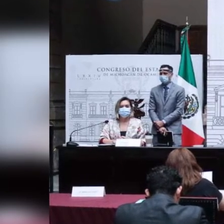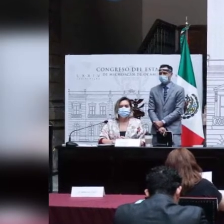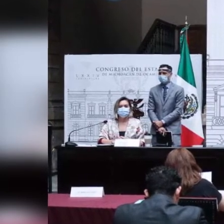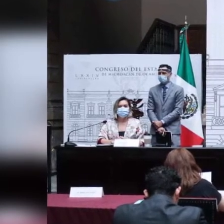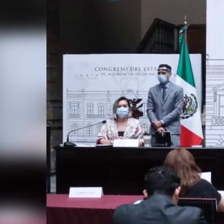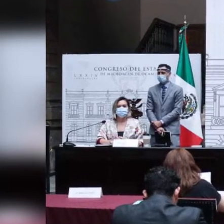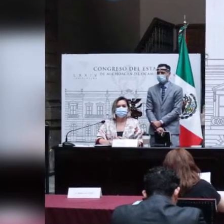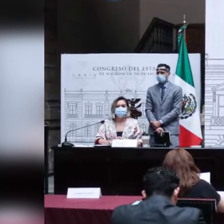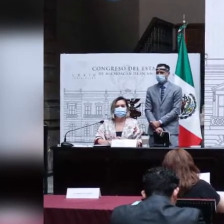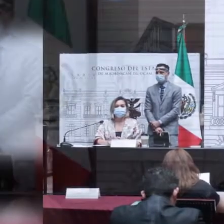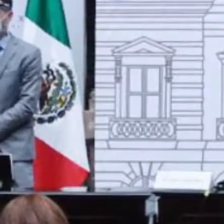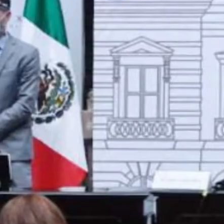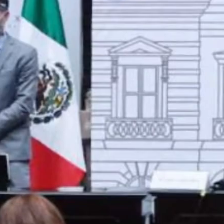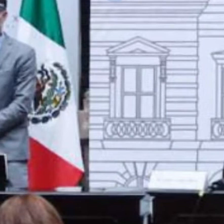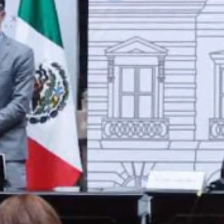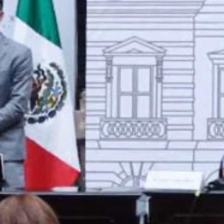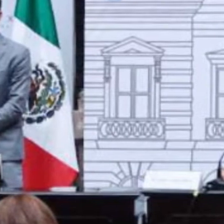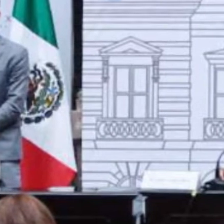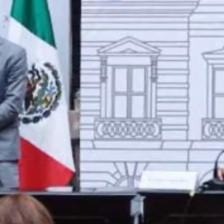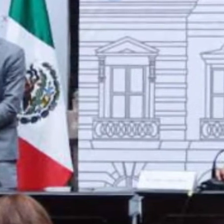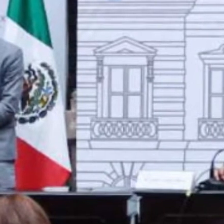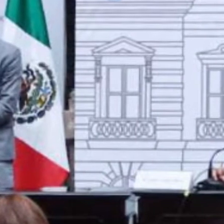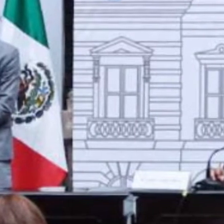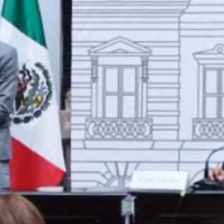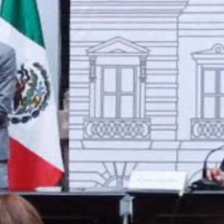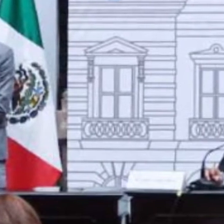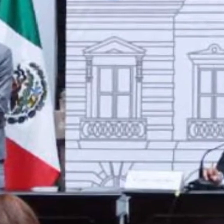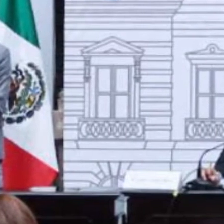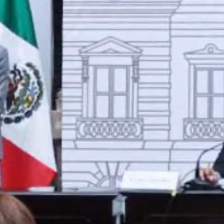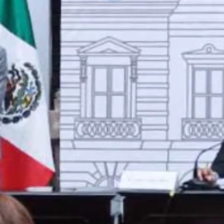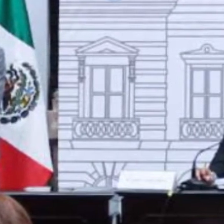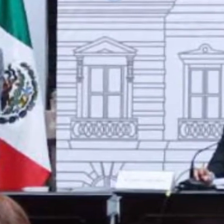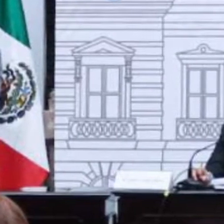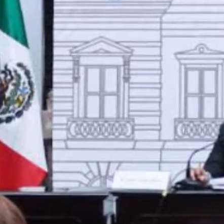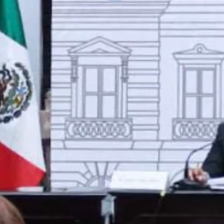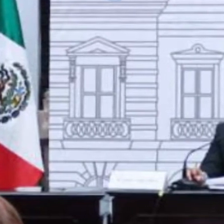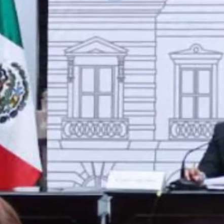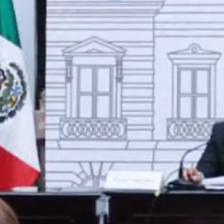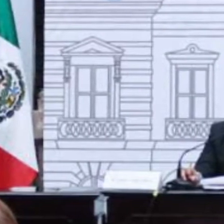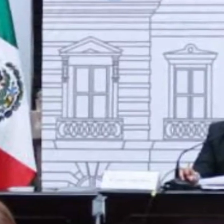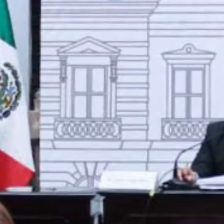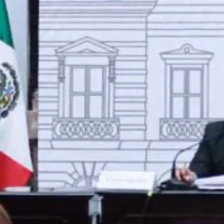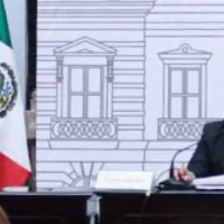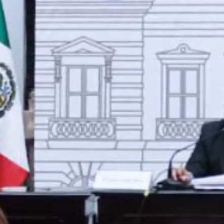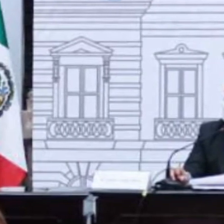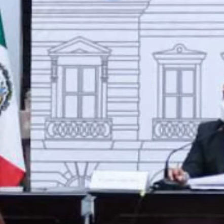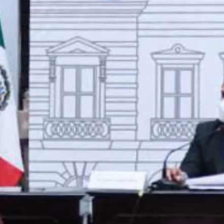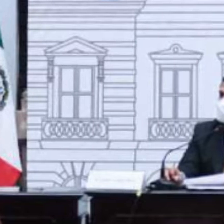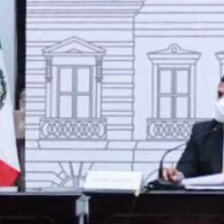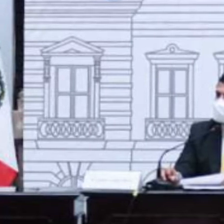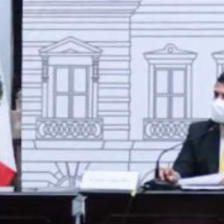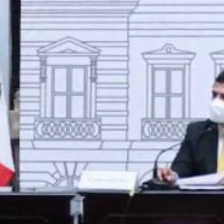por servicios oficiales sean iguales independientemente de si se realizan de carácter urgente o extraurgente.